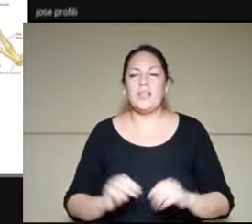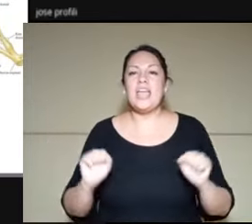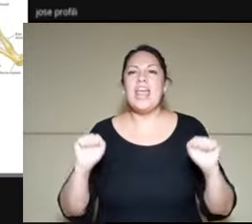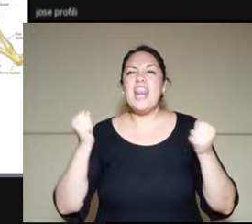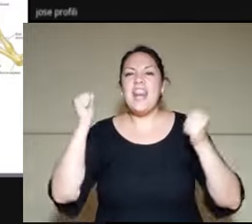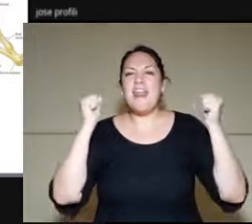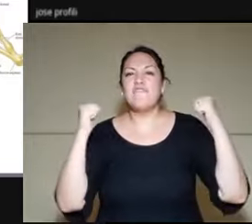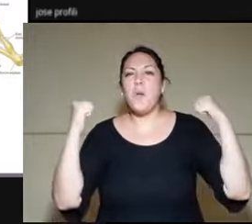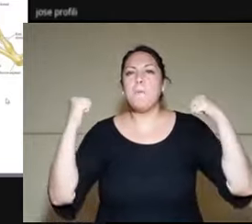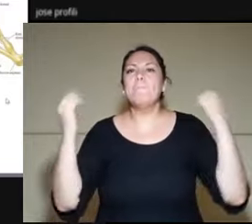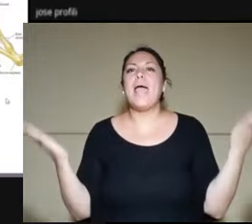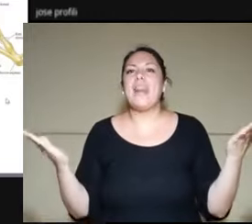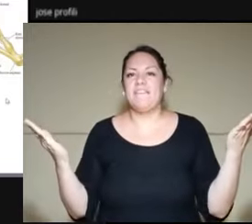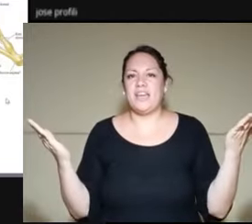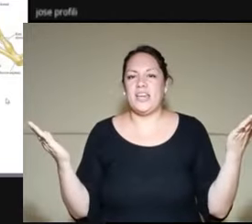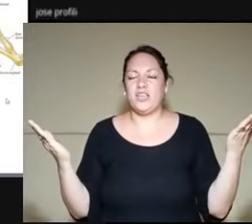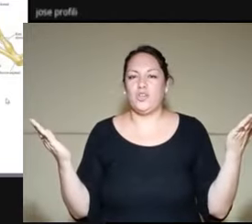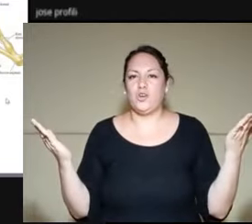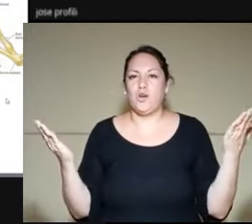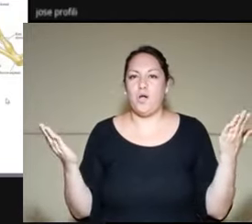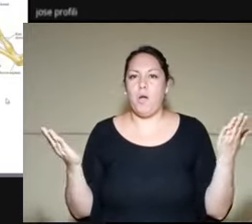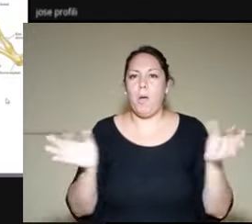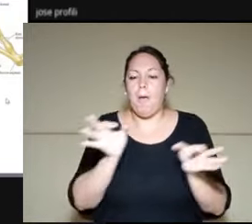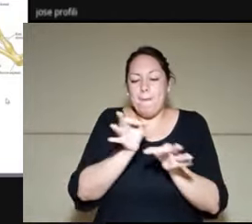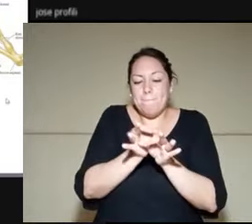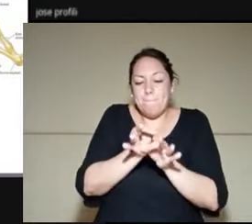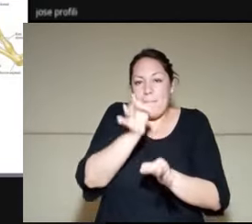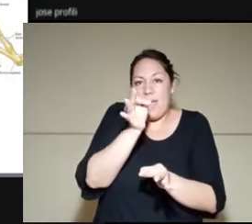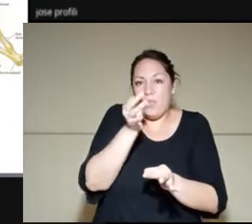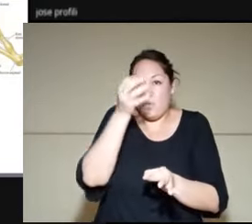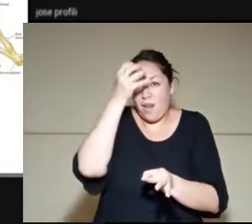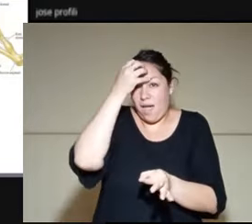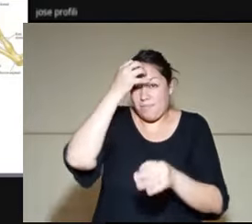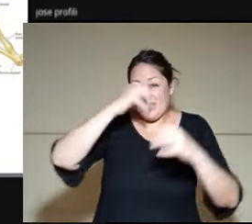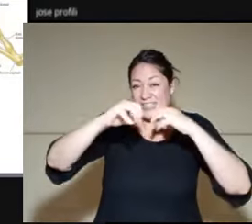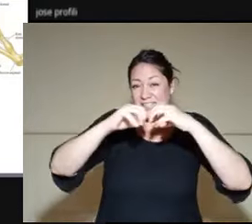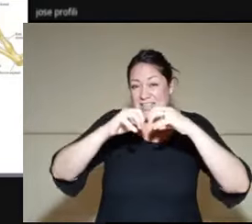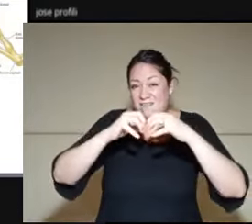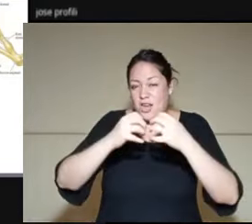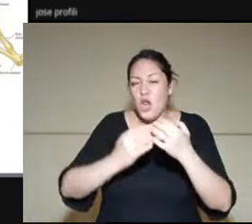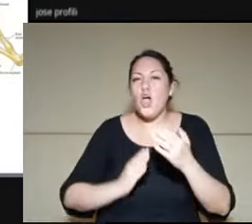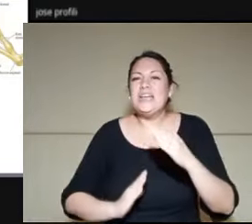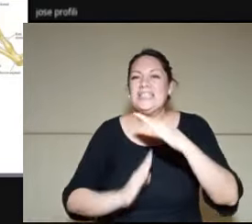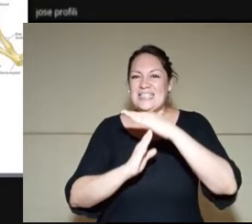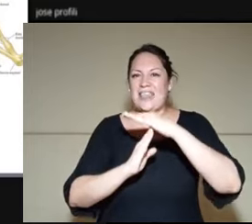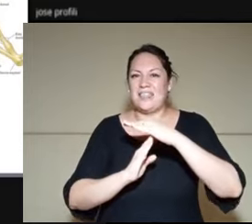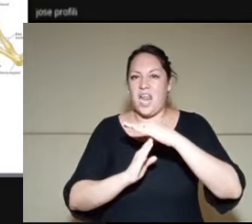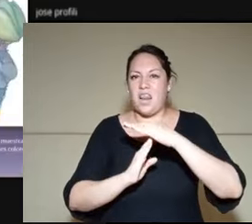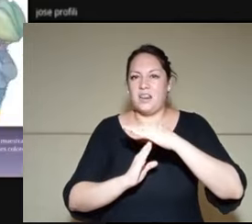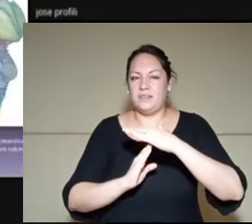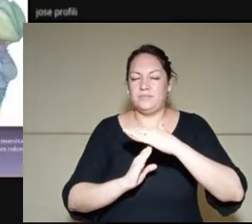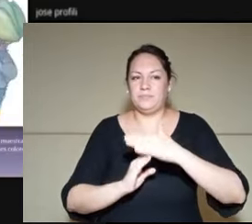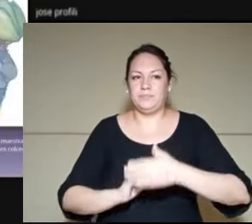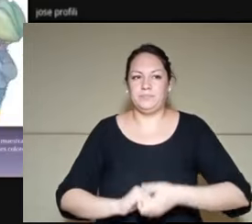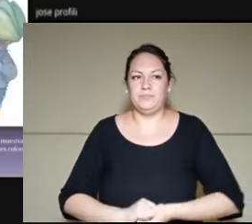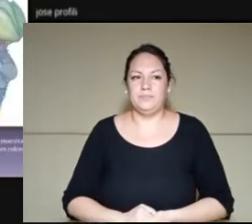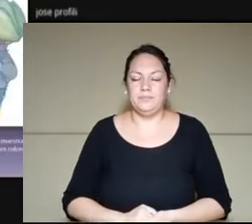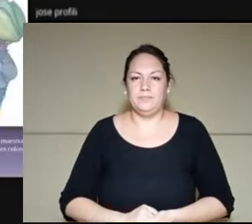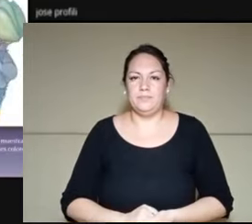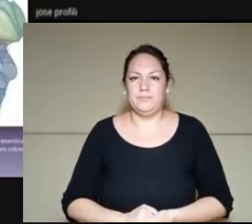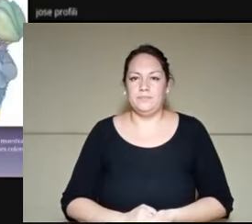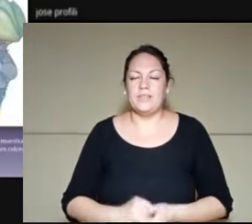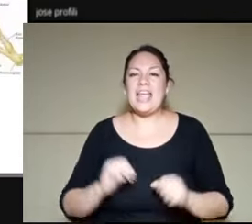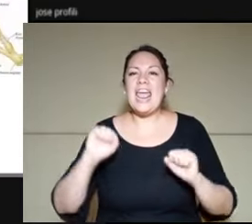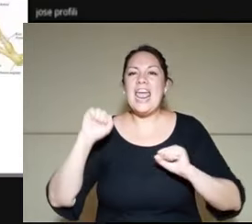sistema nervioso periférico. La médula y el encéfalo es sistema nervioso central.